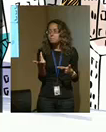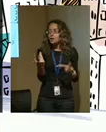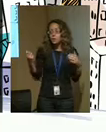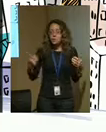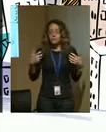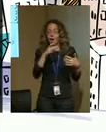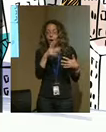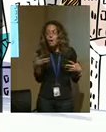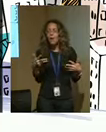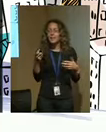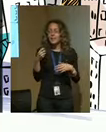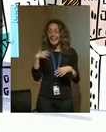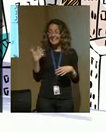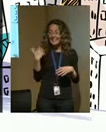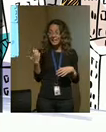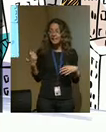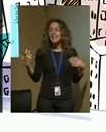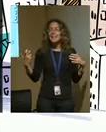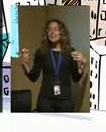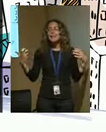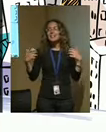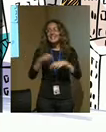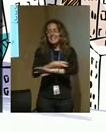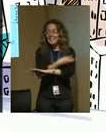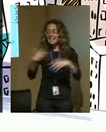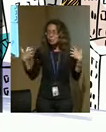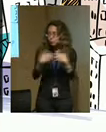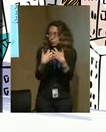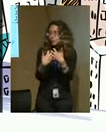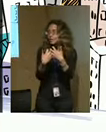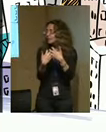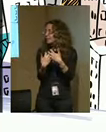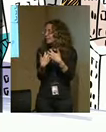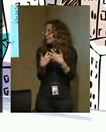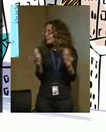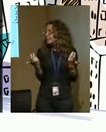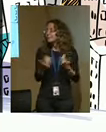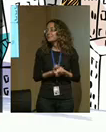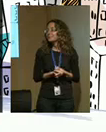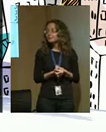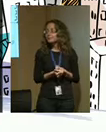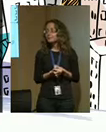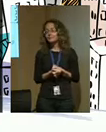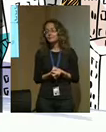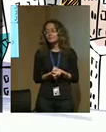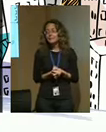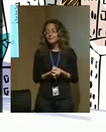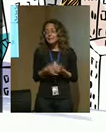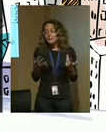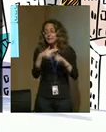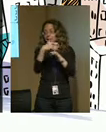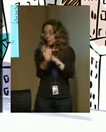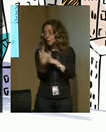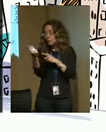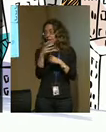trenes, cada día ustedes verán que siguen chocando los trenes, tenemos trenes de más de 100 años, y hay un caso que le